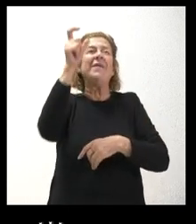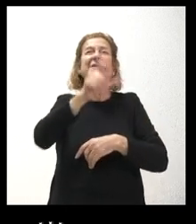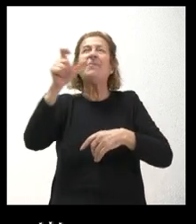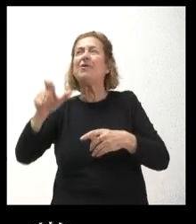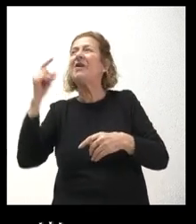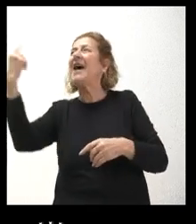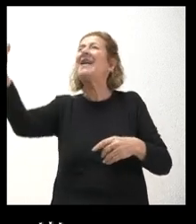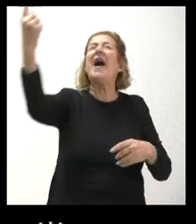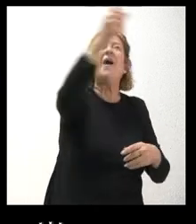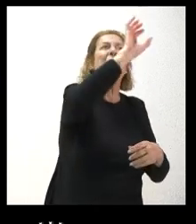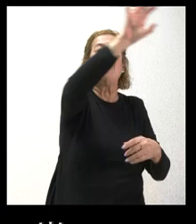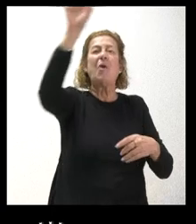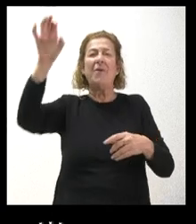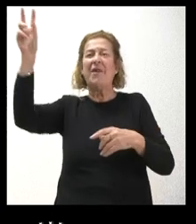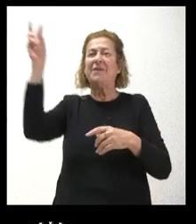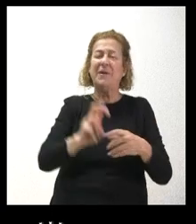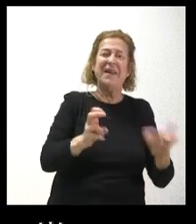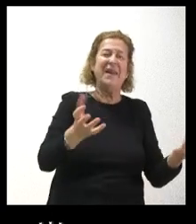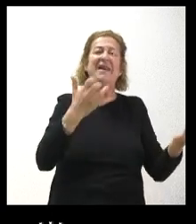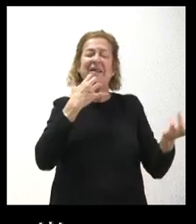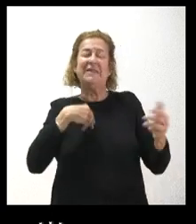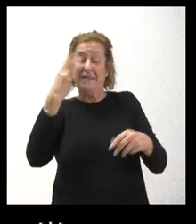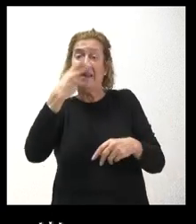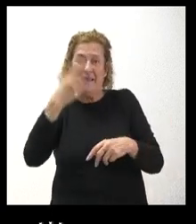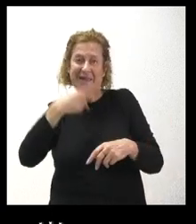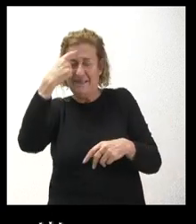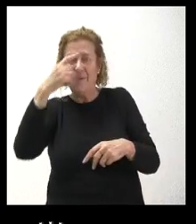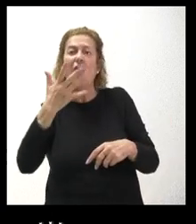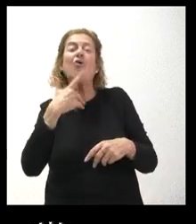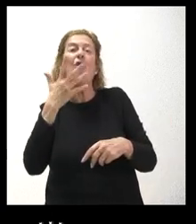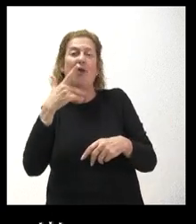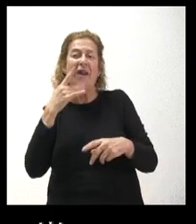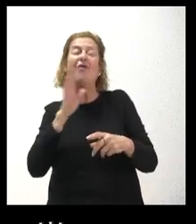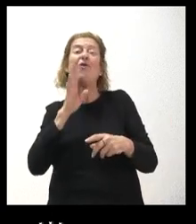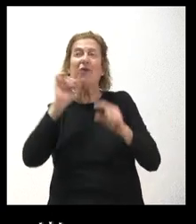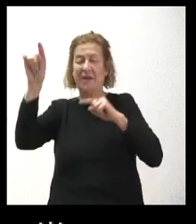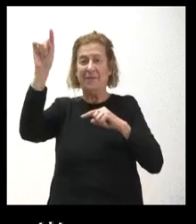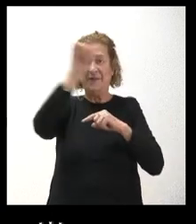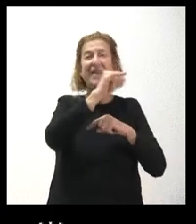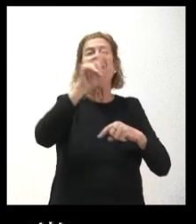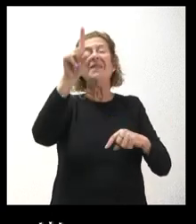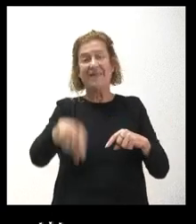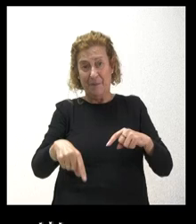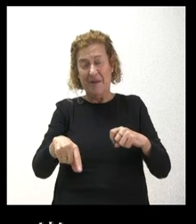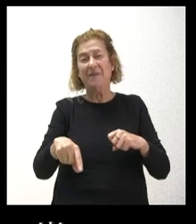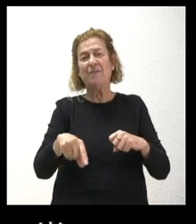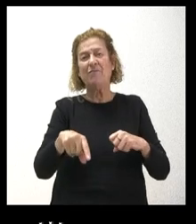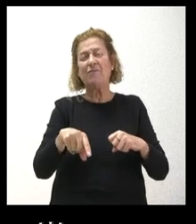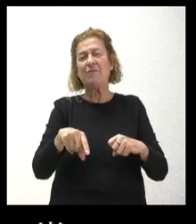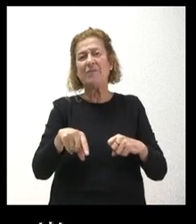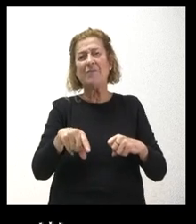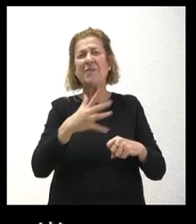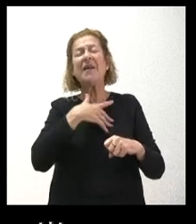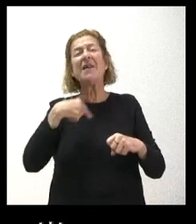provincializacion si es que disponen de ese dato sería interesante poder conocerlo y por otra parte